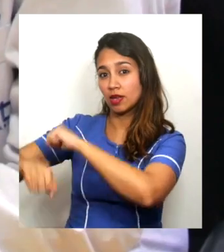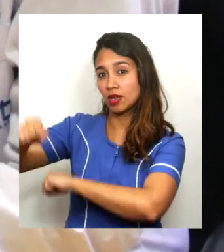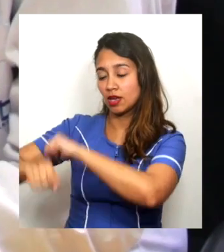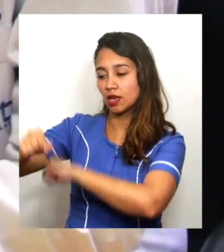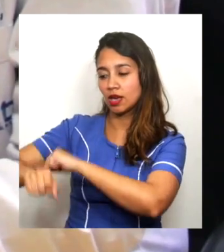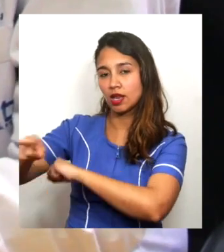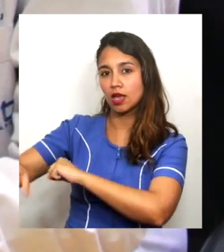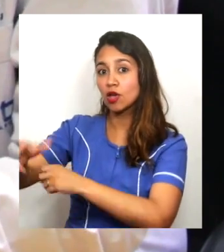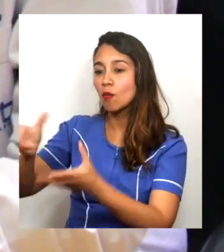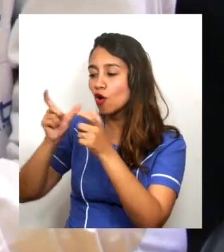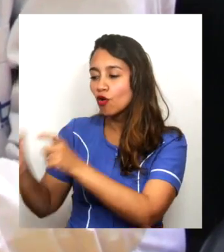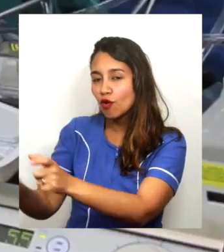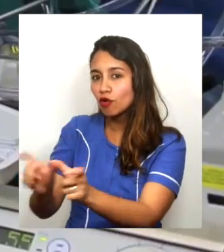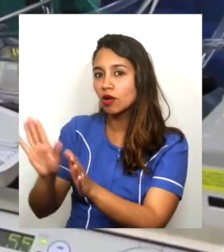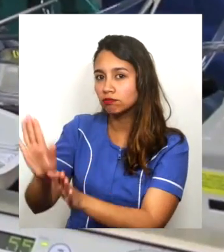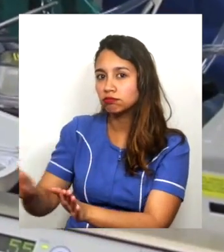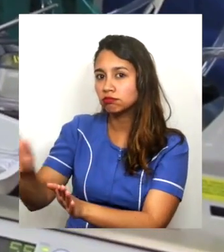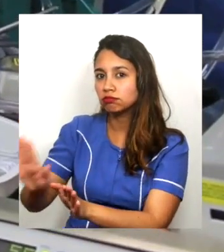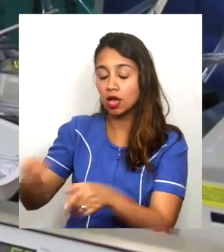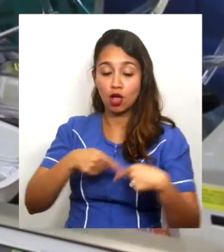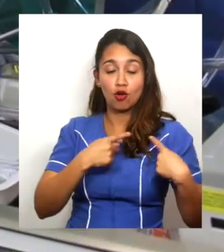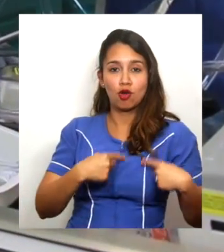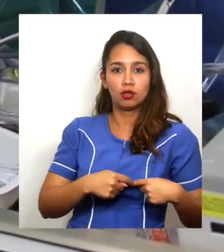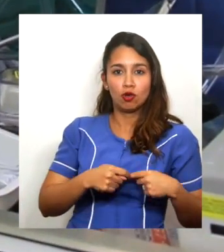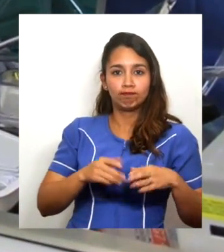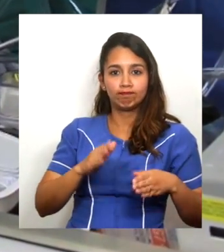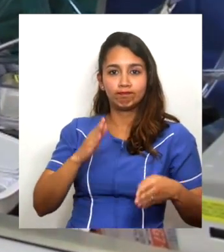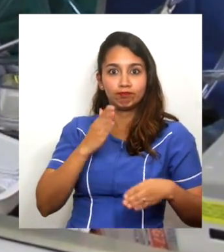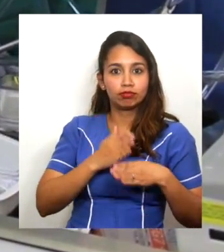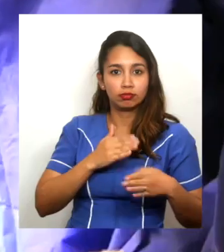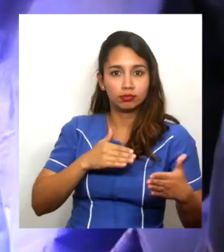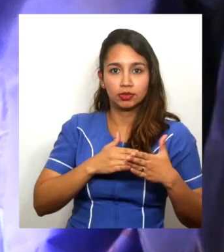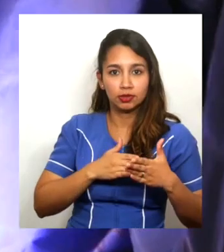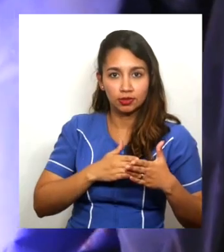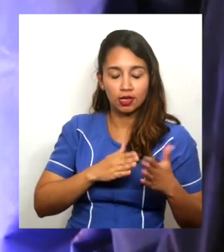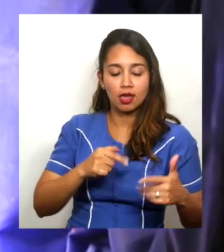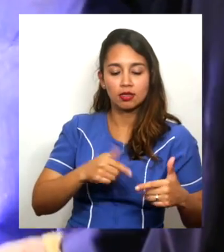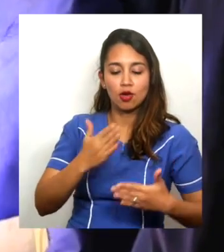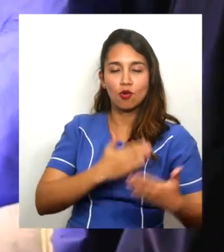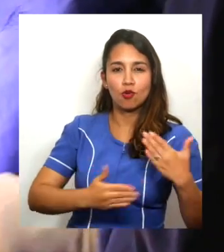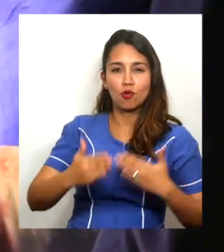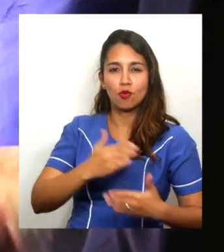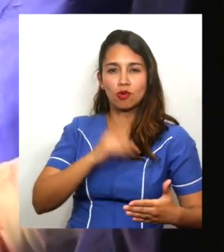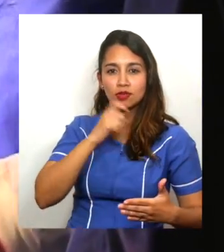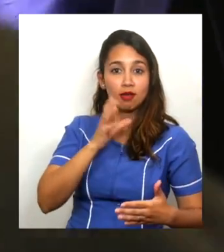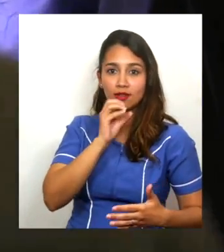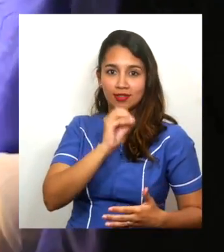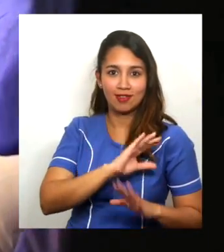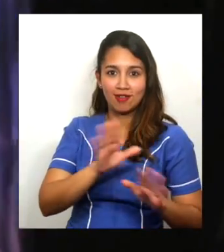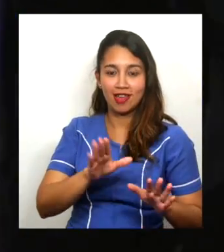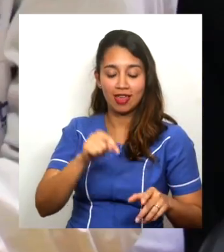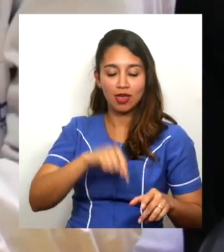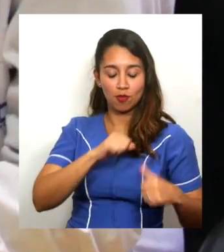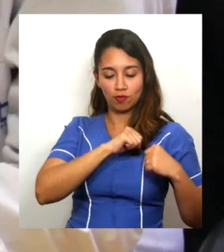que manejan nuestras enfermeras perfusionistas. El corazón queda detenido, protegido y exangüe, lo que permite hacer el reemplazo de